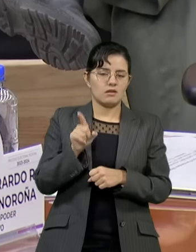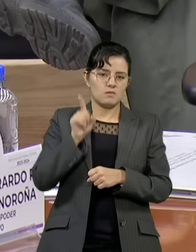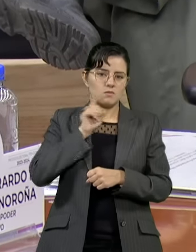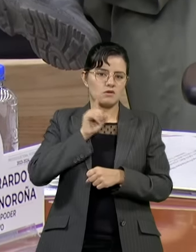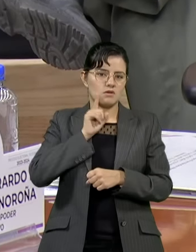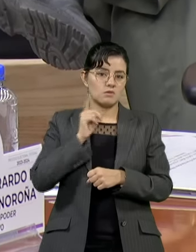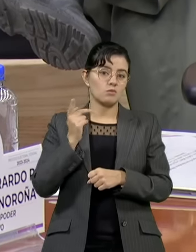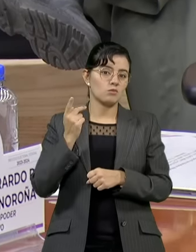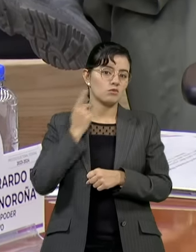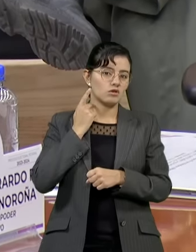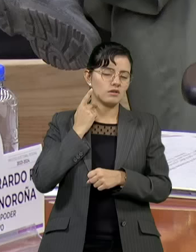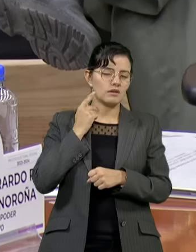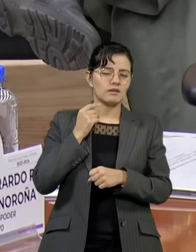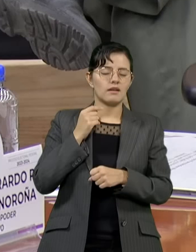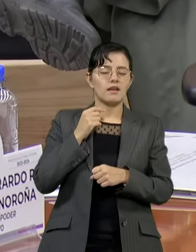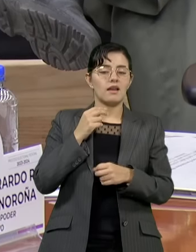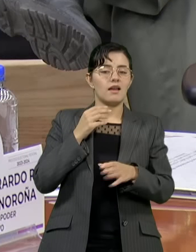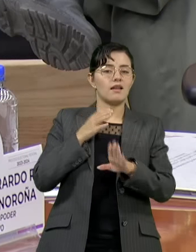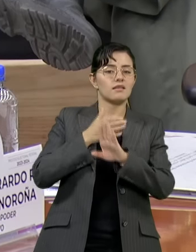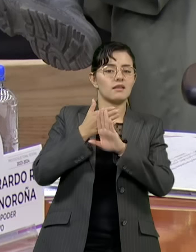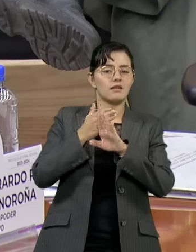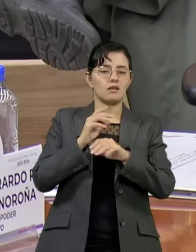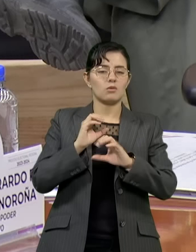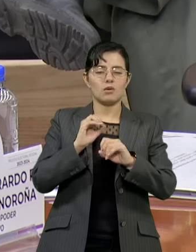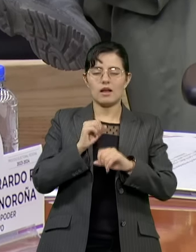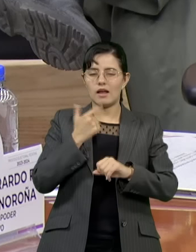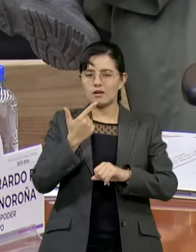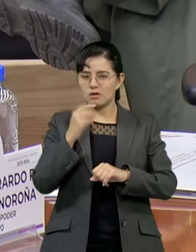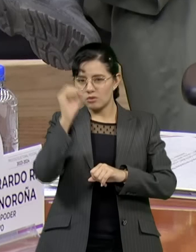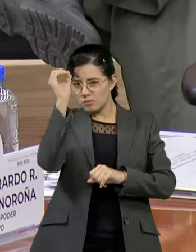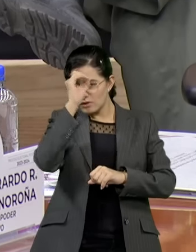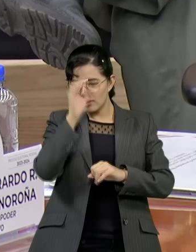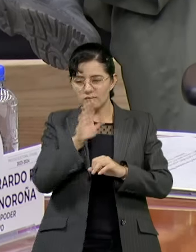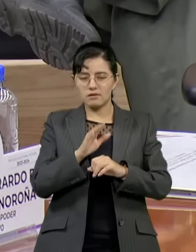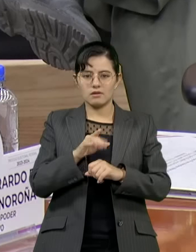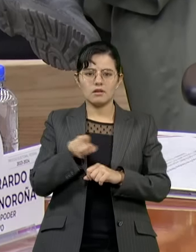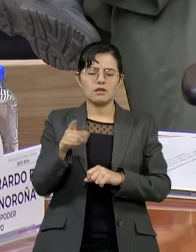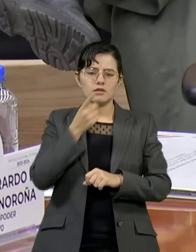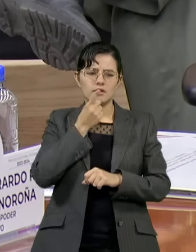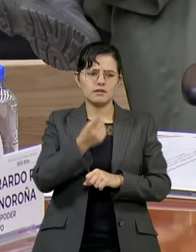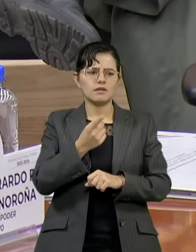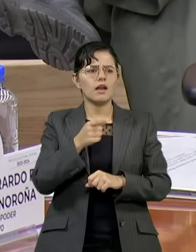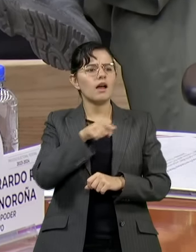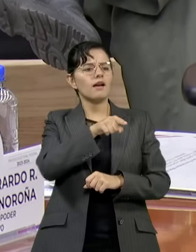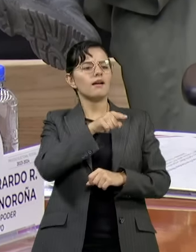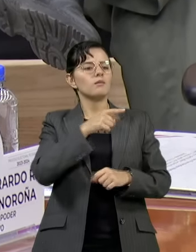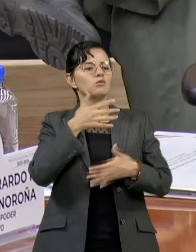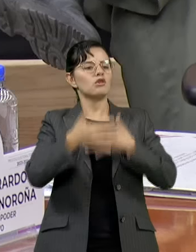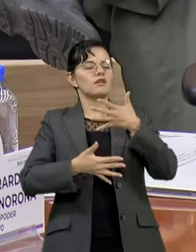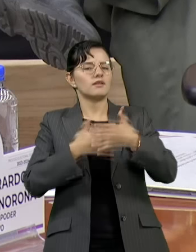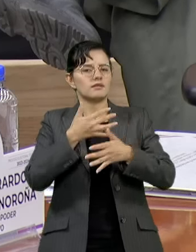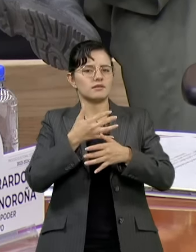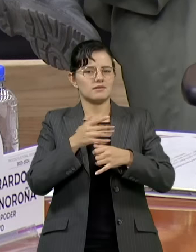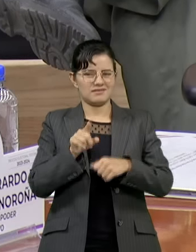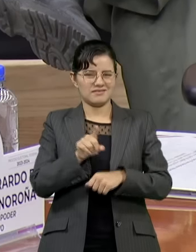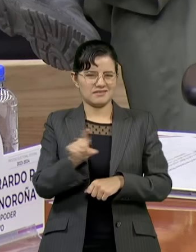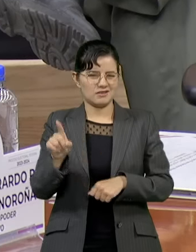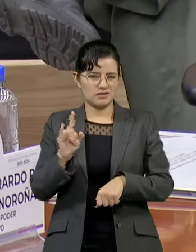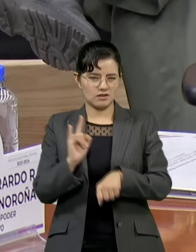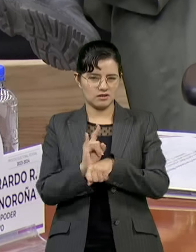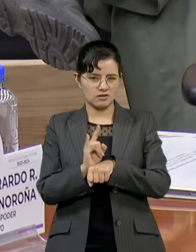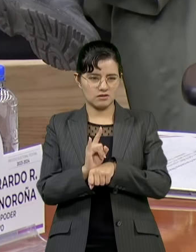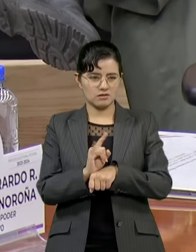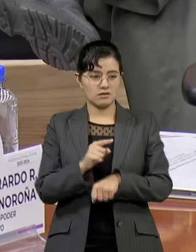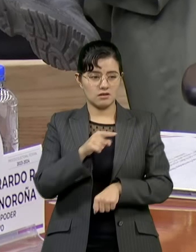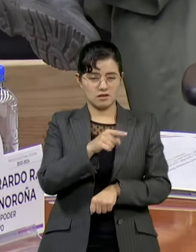política Entonces ya la quieren hacer violencia política de género los de la derecha son muy simuladores y a las verdades le dicen